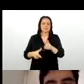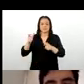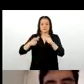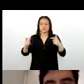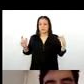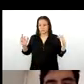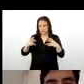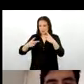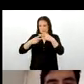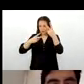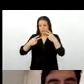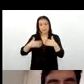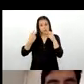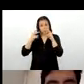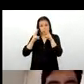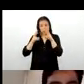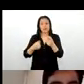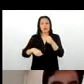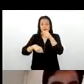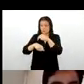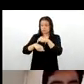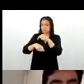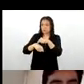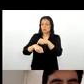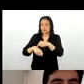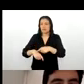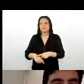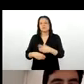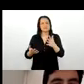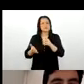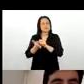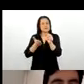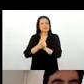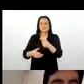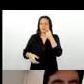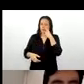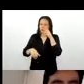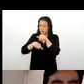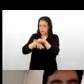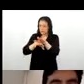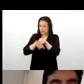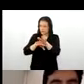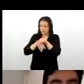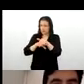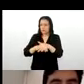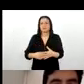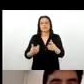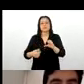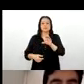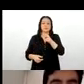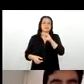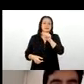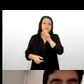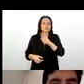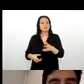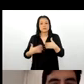podemos ver también en temporadas de junio, julio, el tema del chaco, ¿no? El chaco presencial